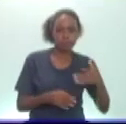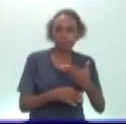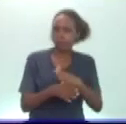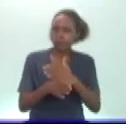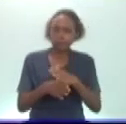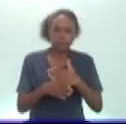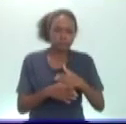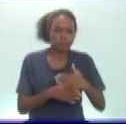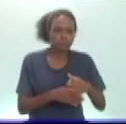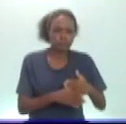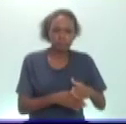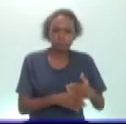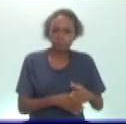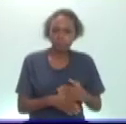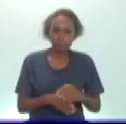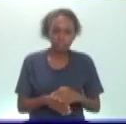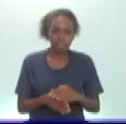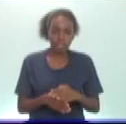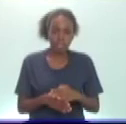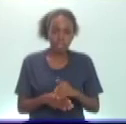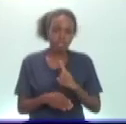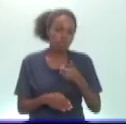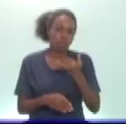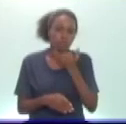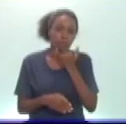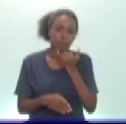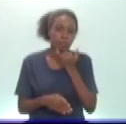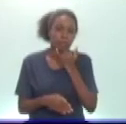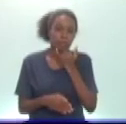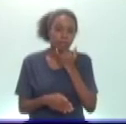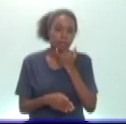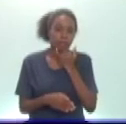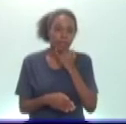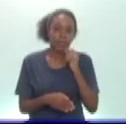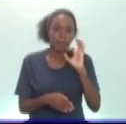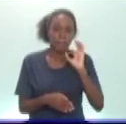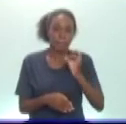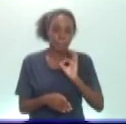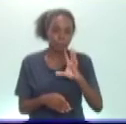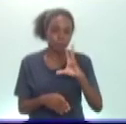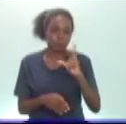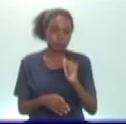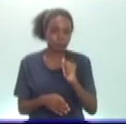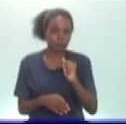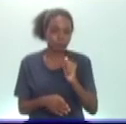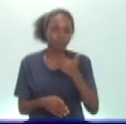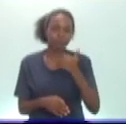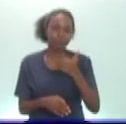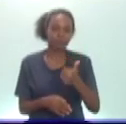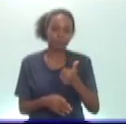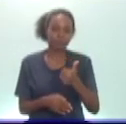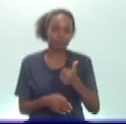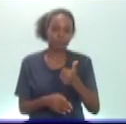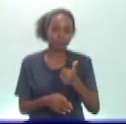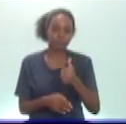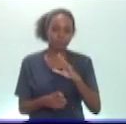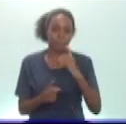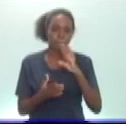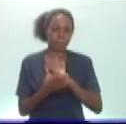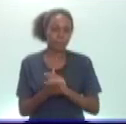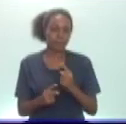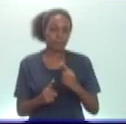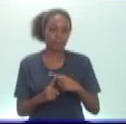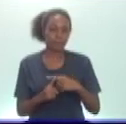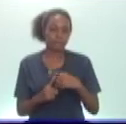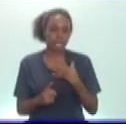de otra, y no por eso está incorrecto. Fíjense que nos da el mismo resultado. Las matemáticas tienen la posibilidad de que varios